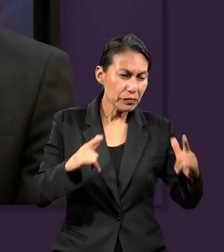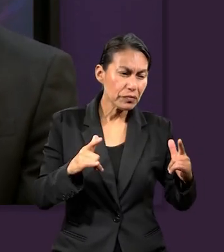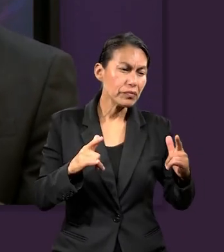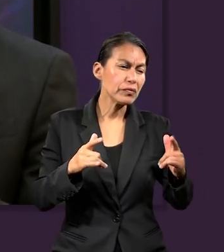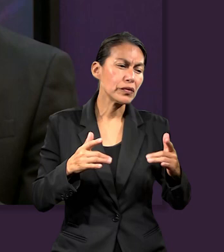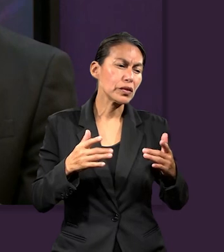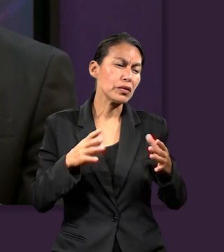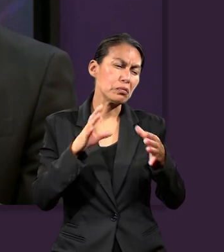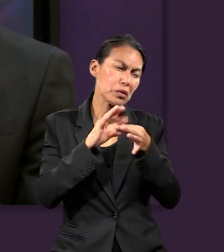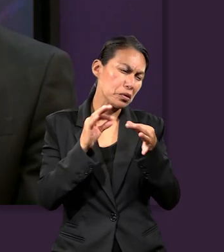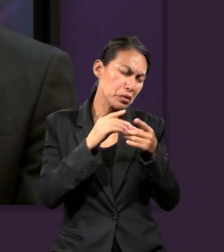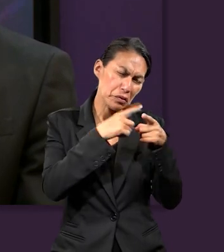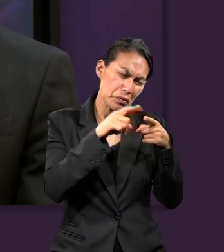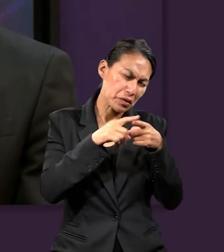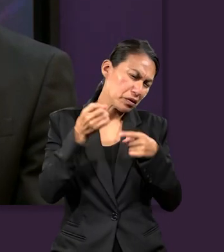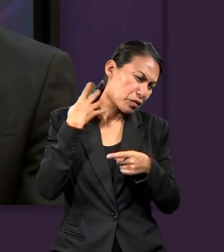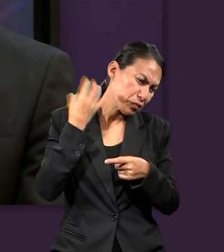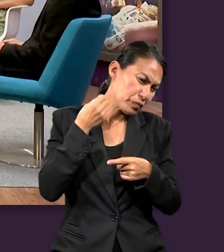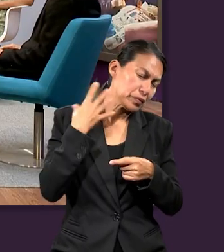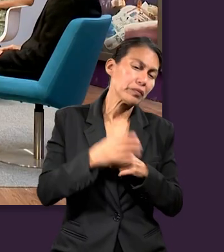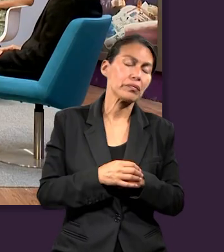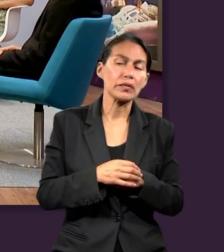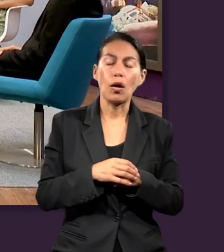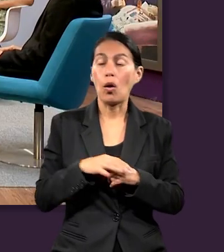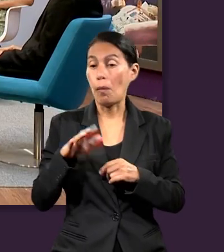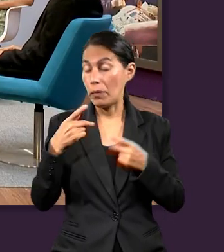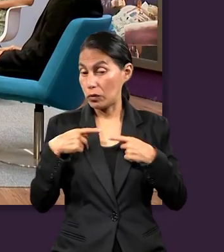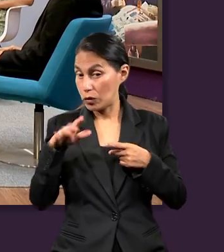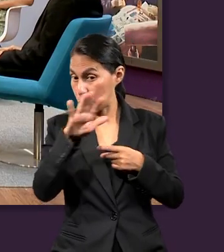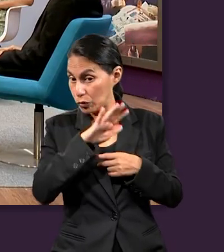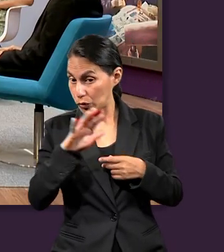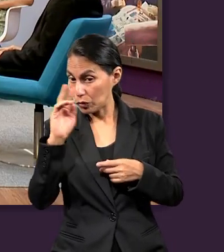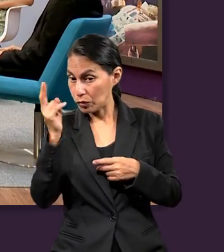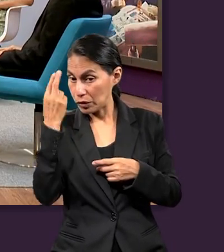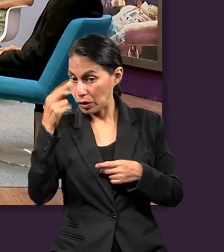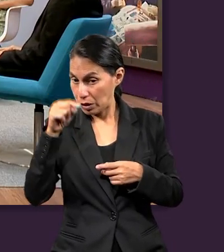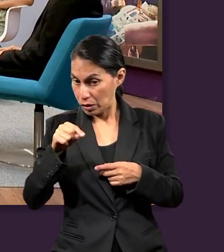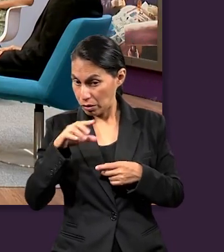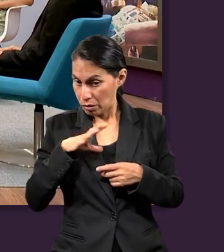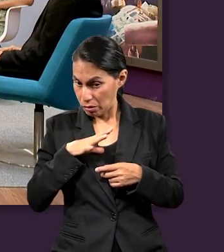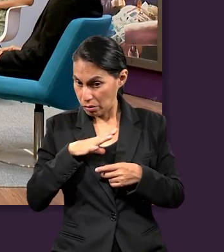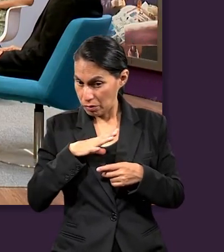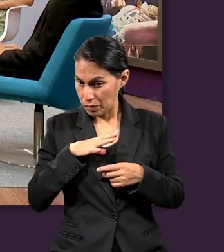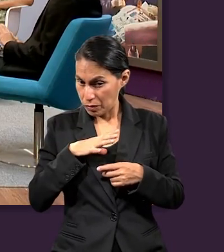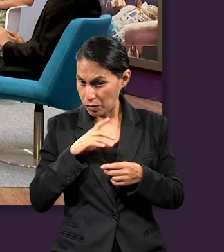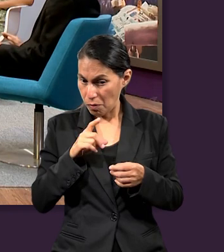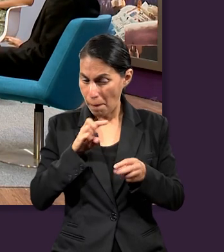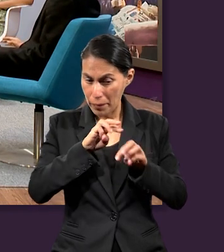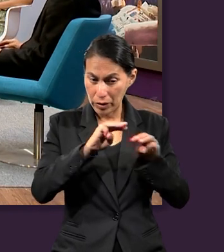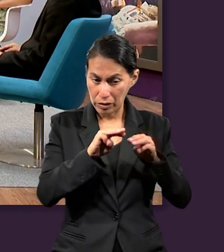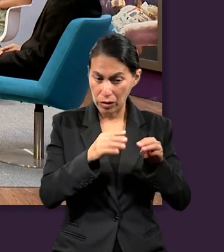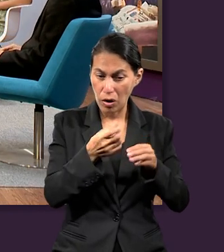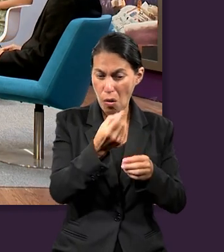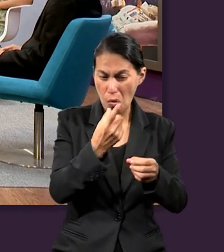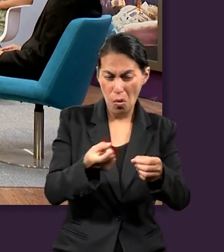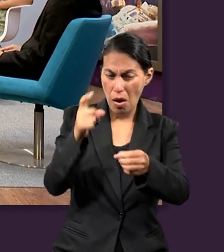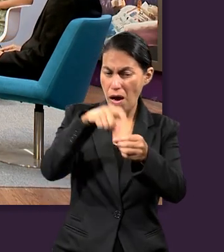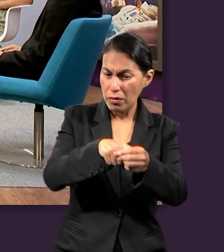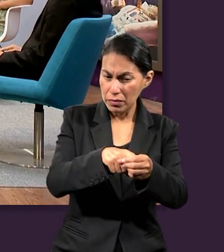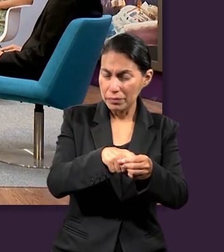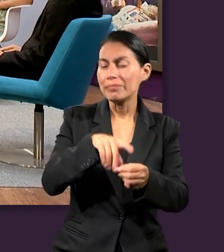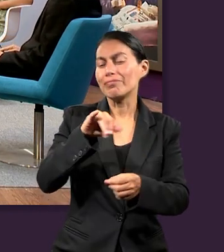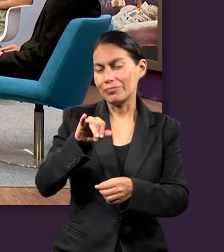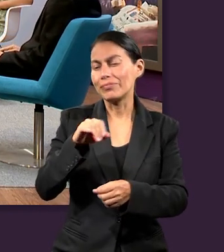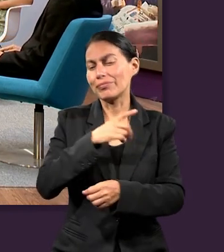nuestro liderazgo para un futuro mejor es decir todo alumno que pasa a la universidad debería estar en algún ministerio en